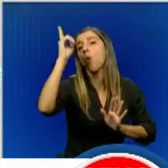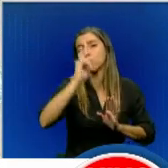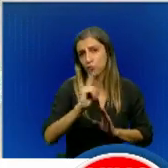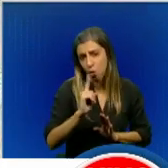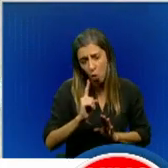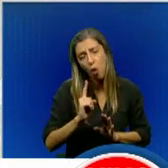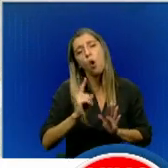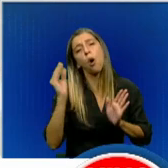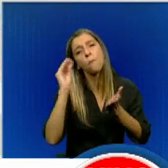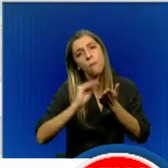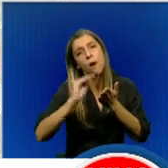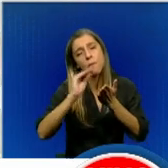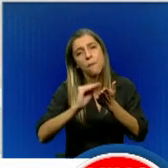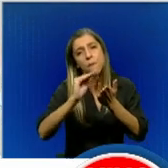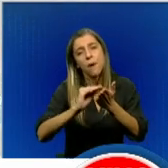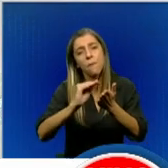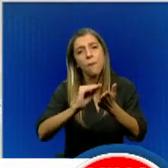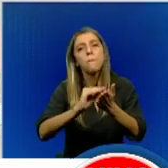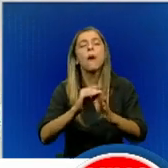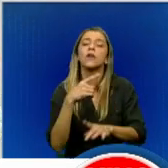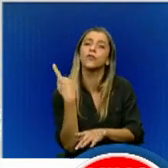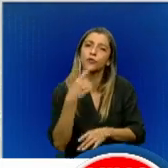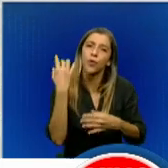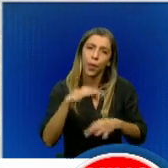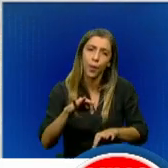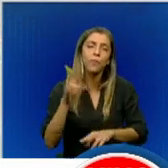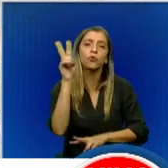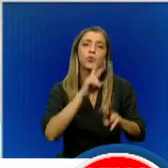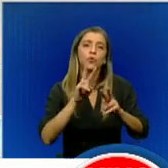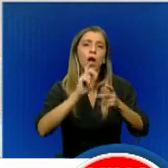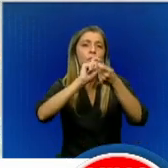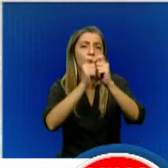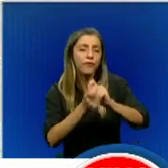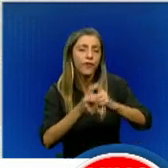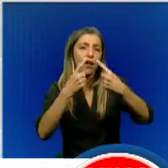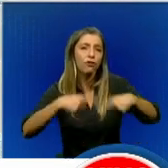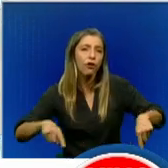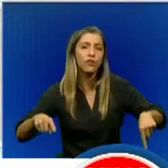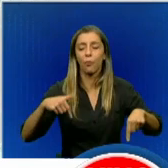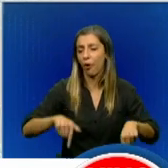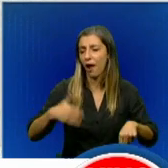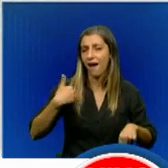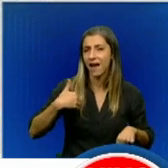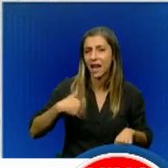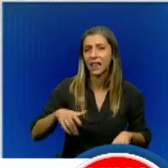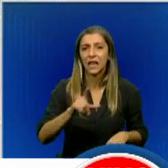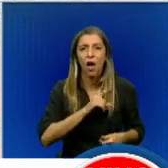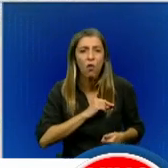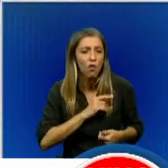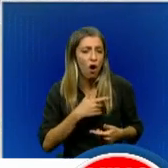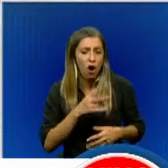mucho lo que hay por restañar a nuestro país un país al que le duele el hambre la pobreza la desocupación